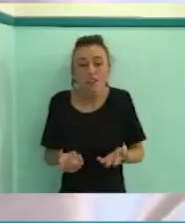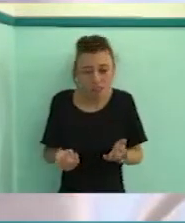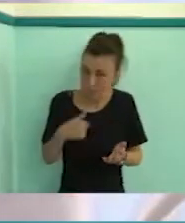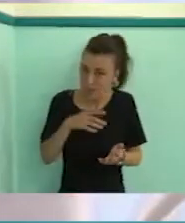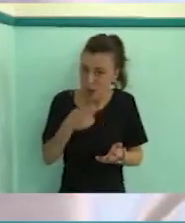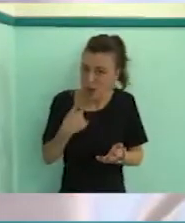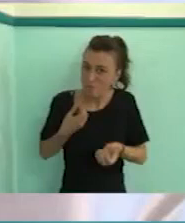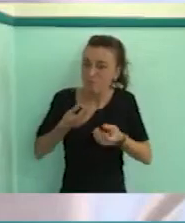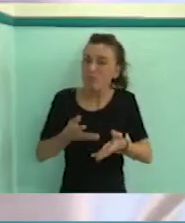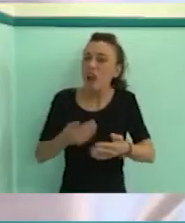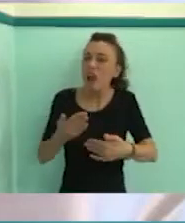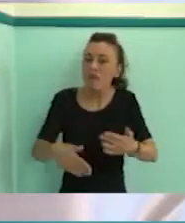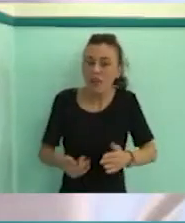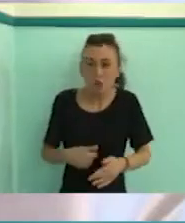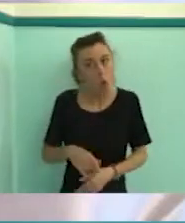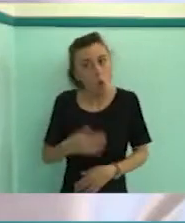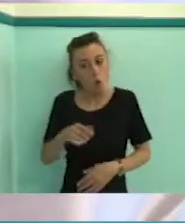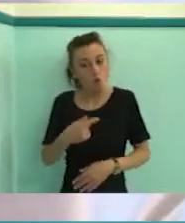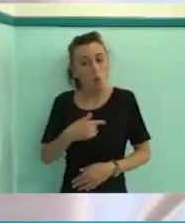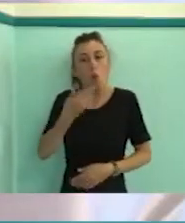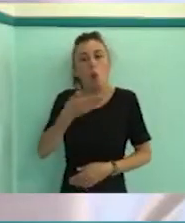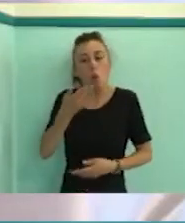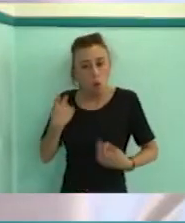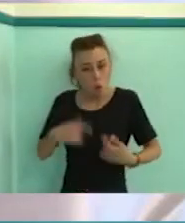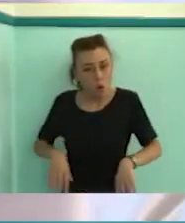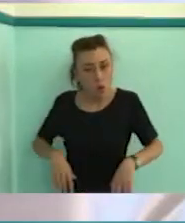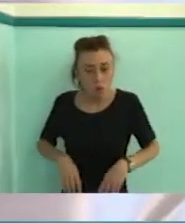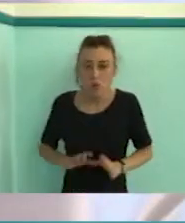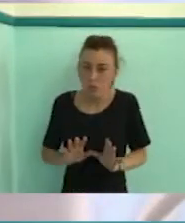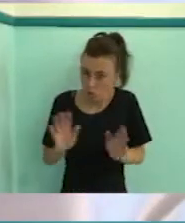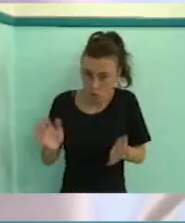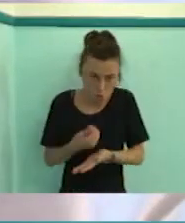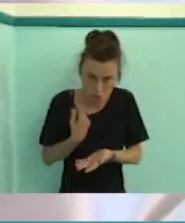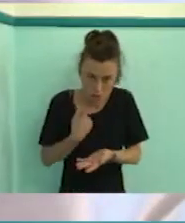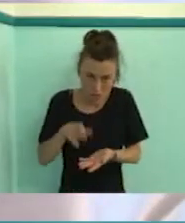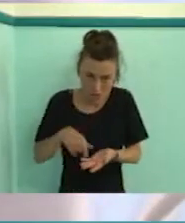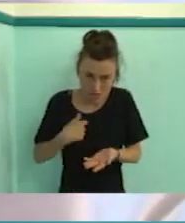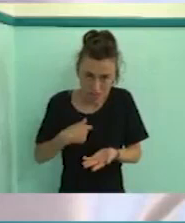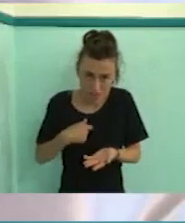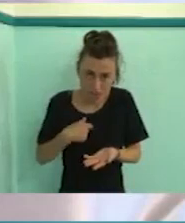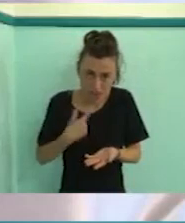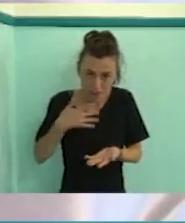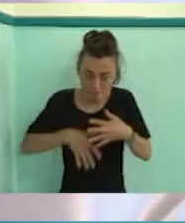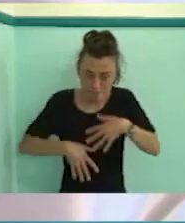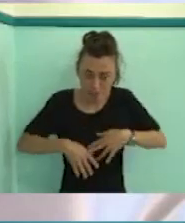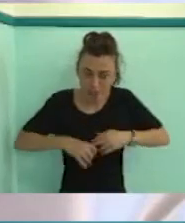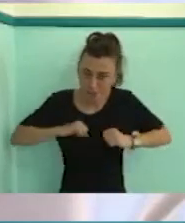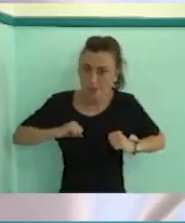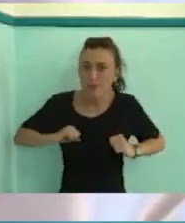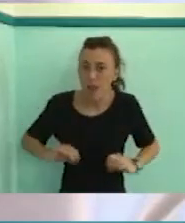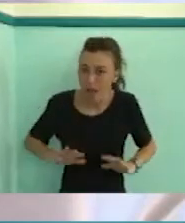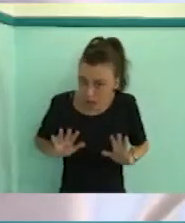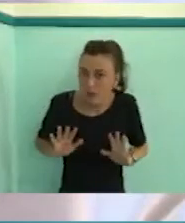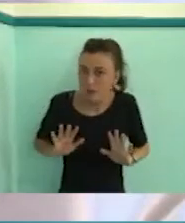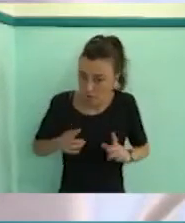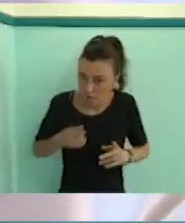es que nunca te haba dicho que no Entonces todo eso e es muy difícil también de asimilar Entonces es normal también que haya gente que nunca lo vaya a